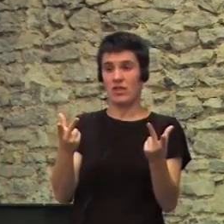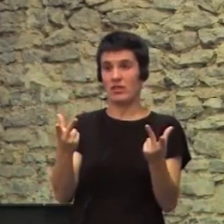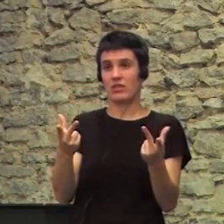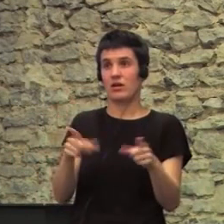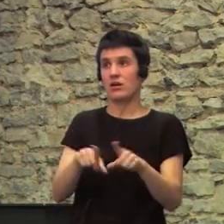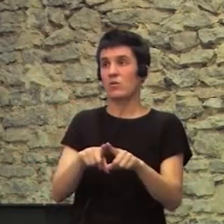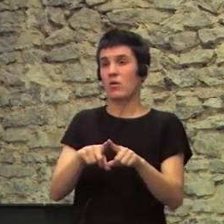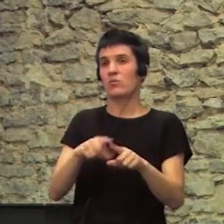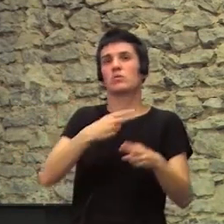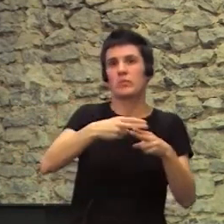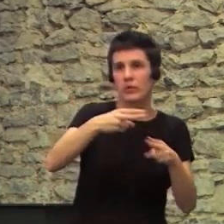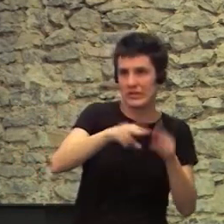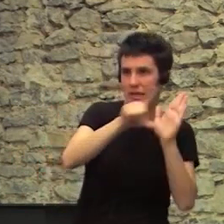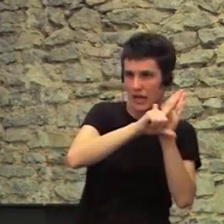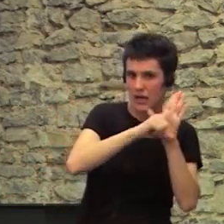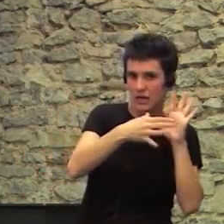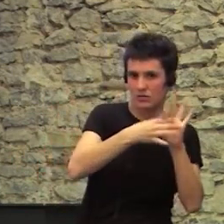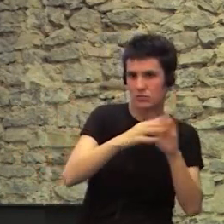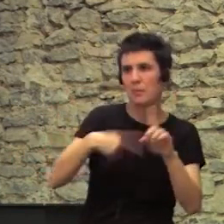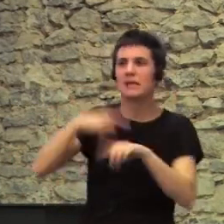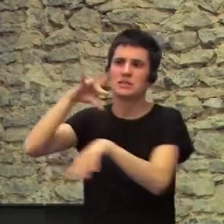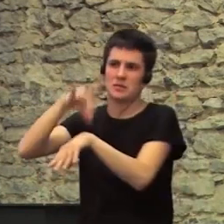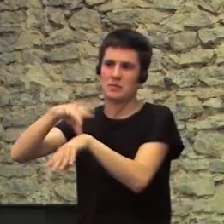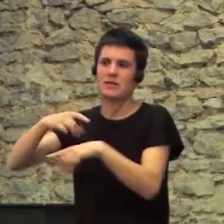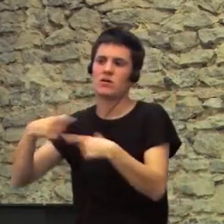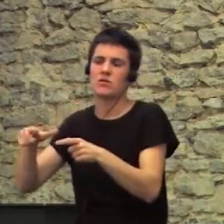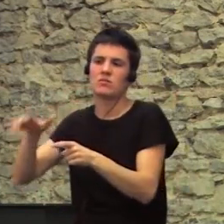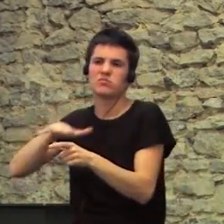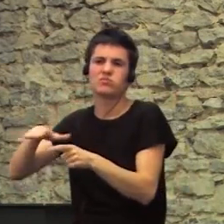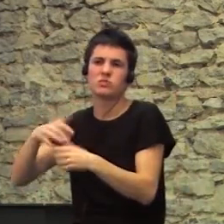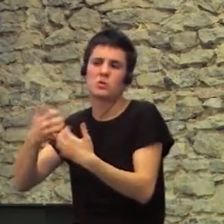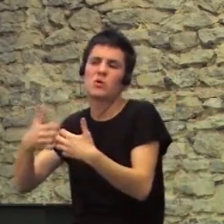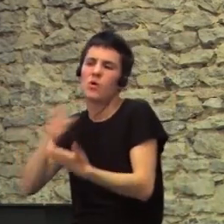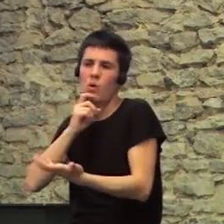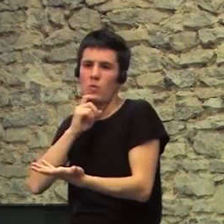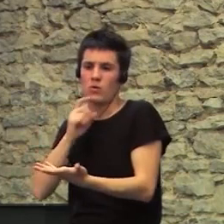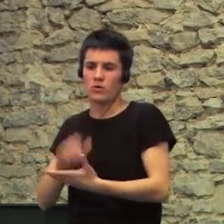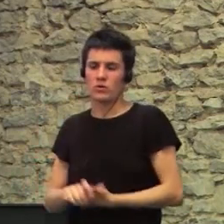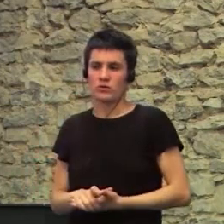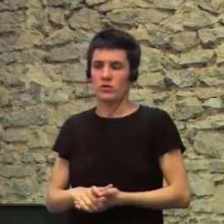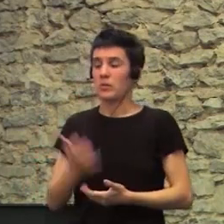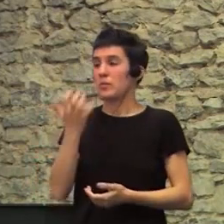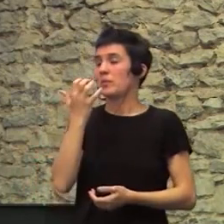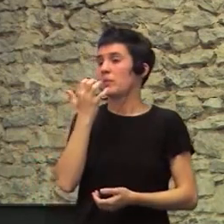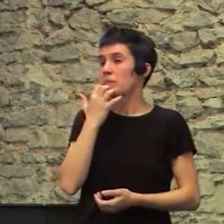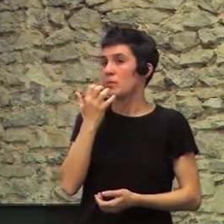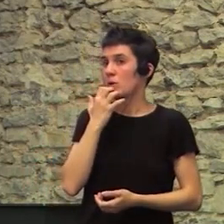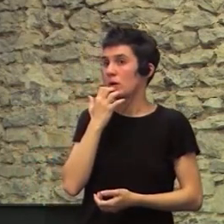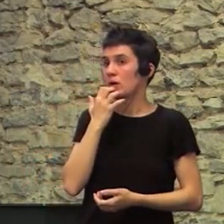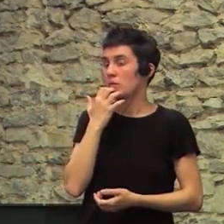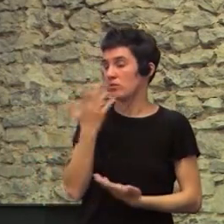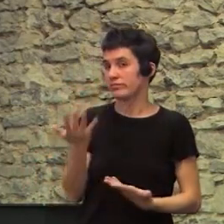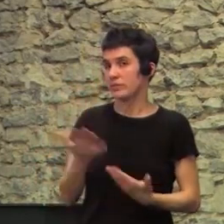la consideración social, bueno, la política, la legal y la médica, ¿no? Y eso, por ejemplo, se ve muy